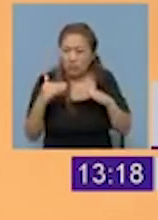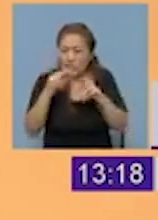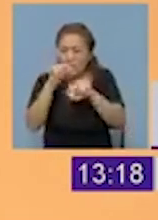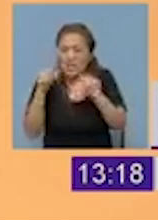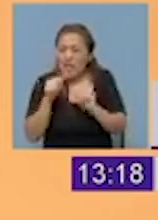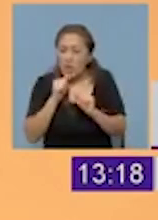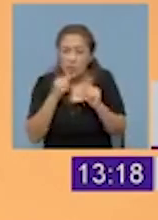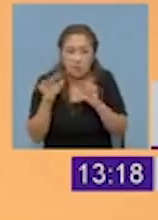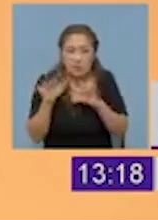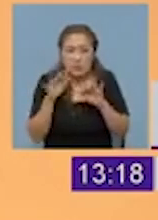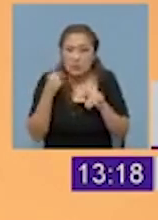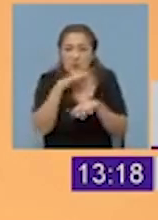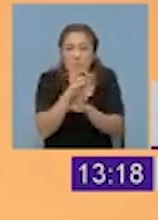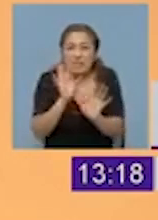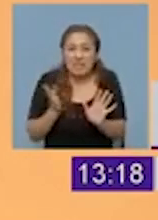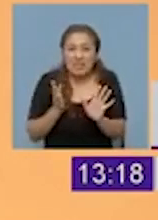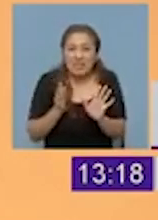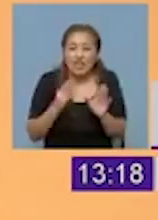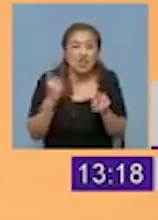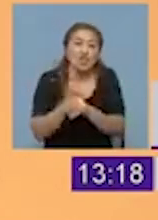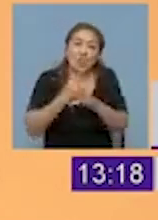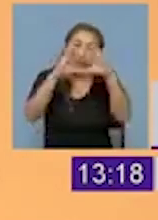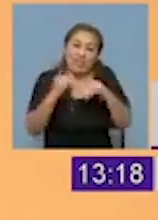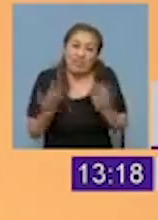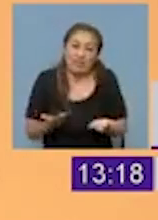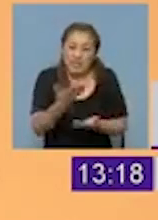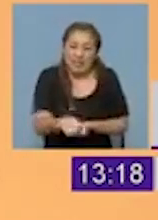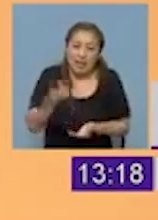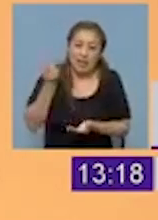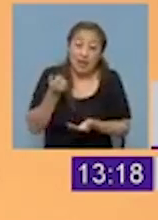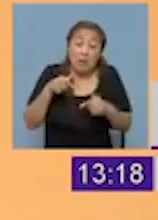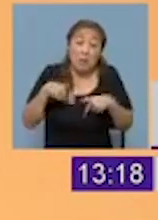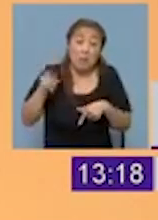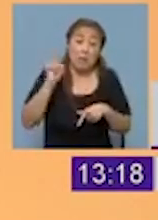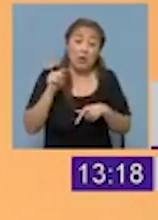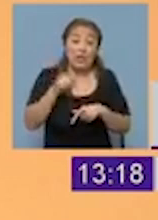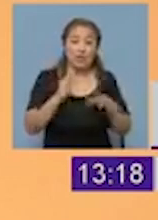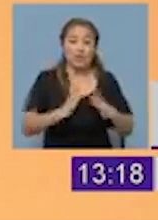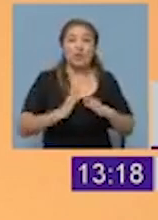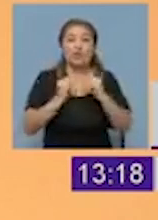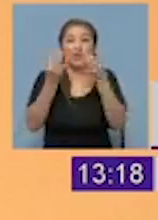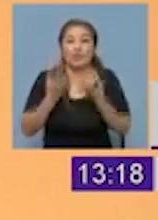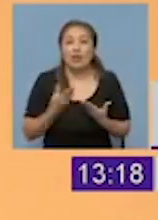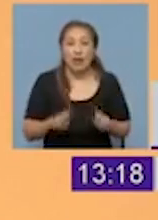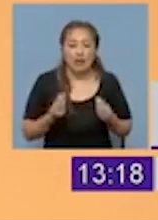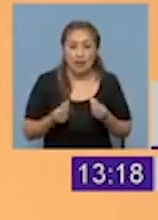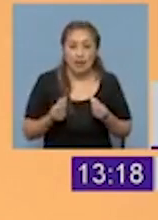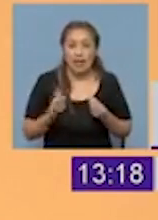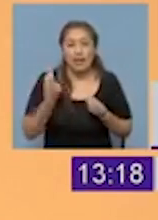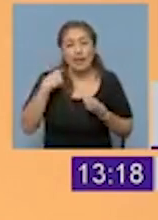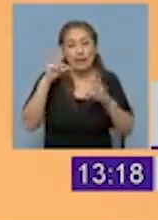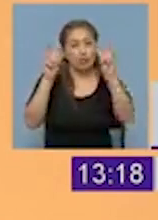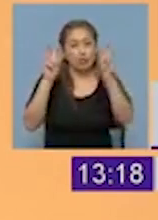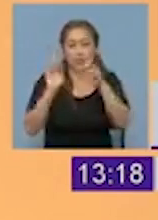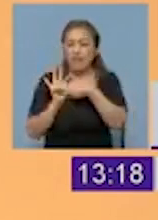todo lo mismo ya eran una sola cosa de barro que había que demoler pero bueno este viento no permitió algo también que no es menor en el